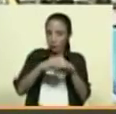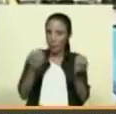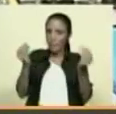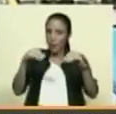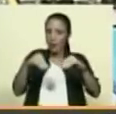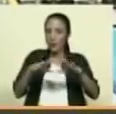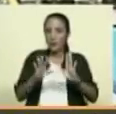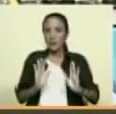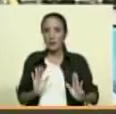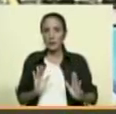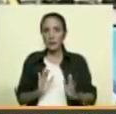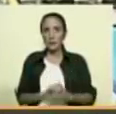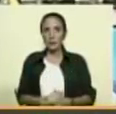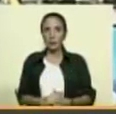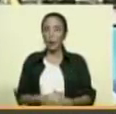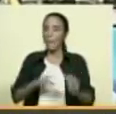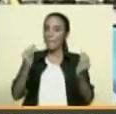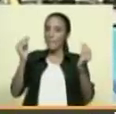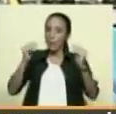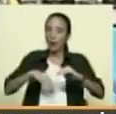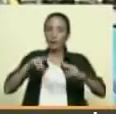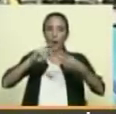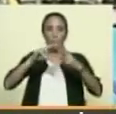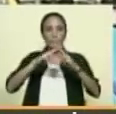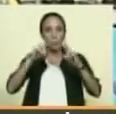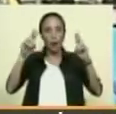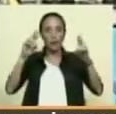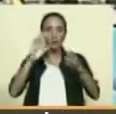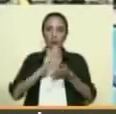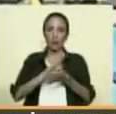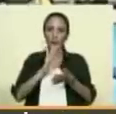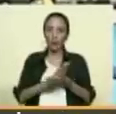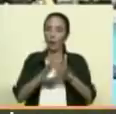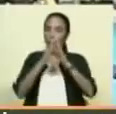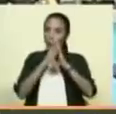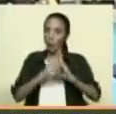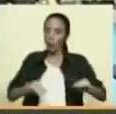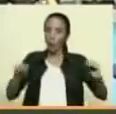aquí, más paz vamos a tener.